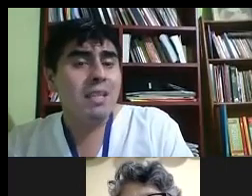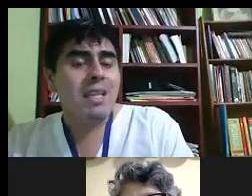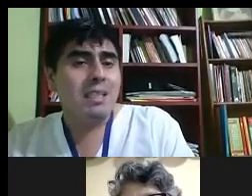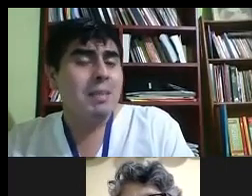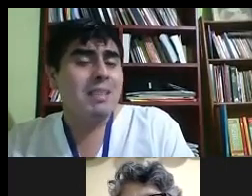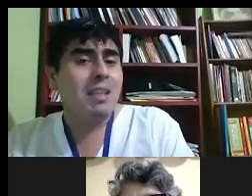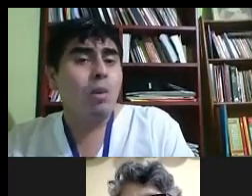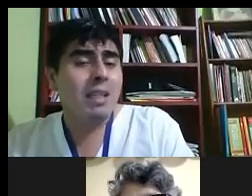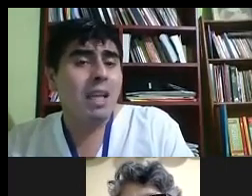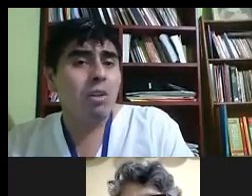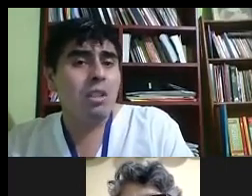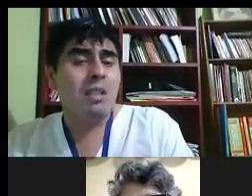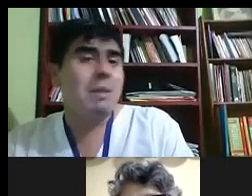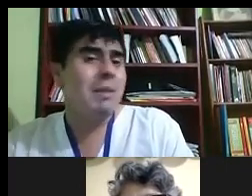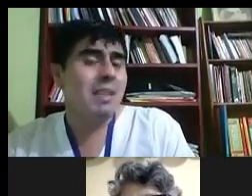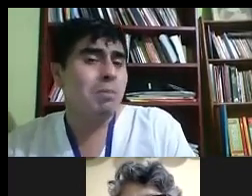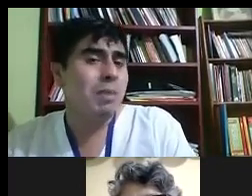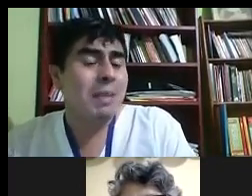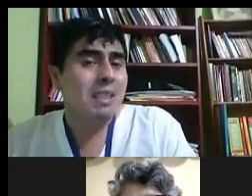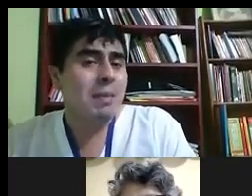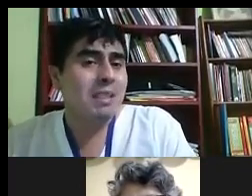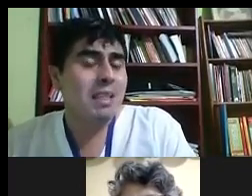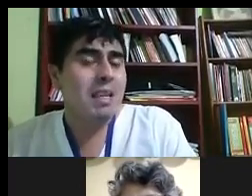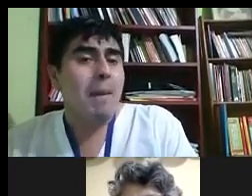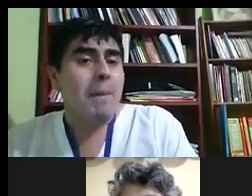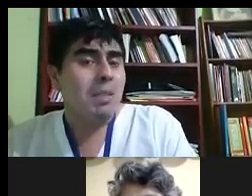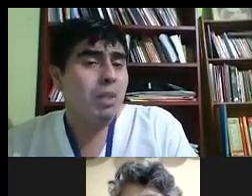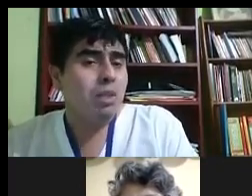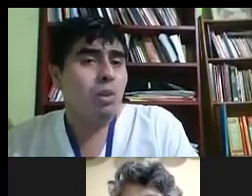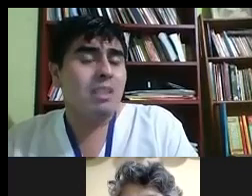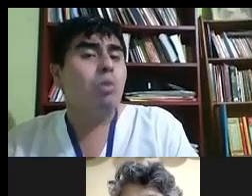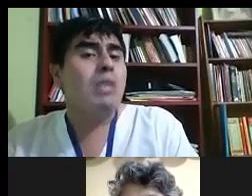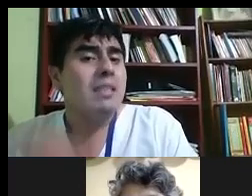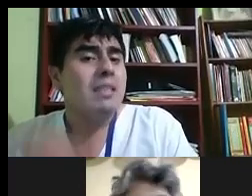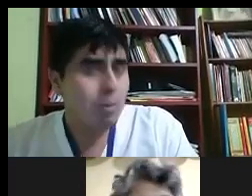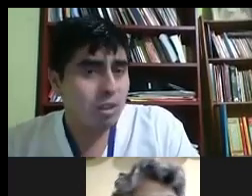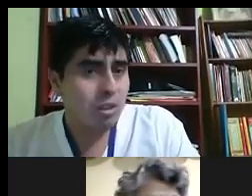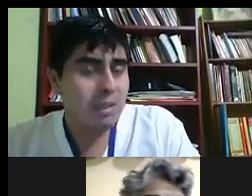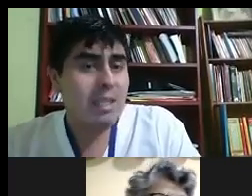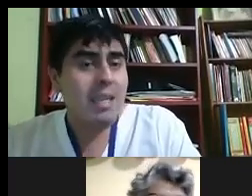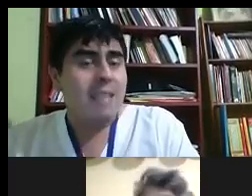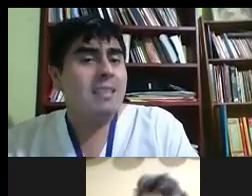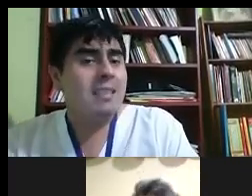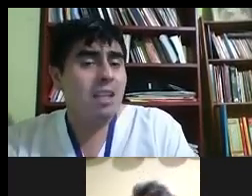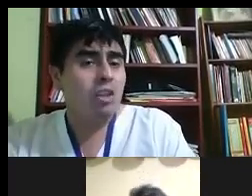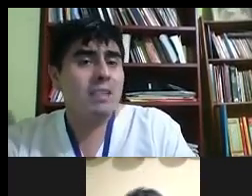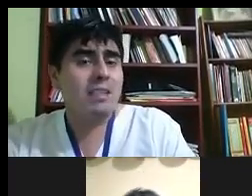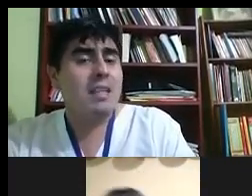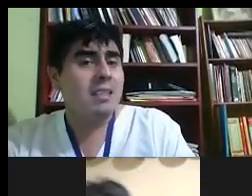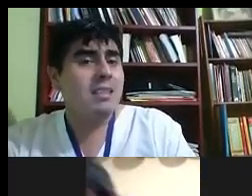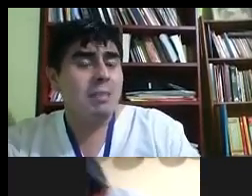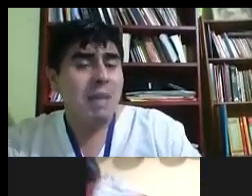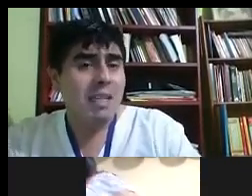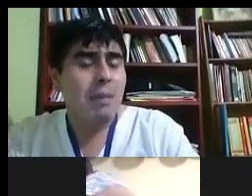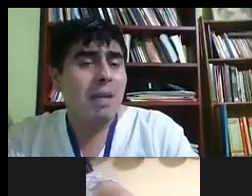pulmones, debe estar resguardado y debe estar, pues, básicamente predispuesto a ser utilizado posteriormente. Es necesario que se